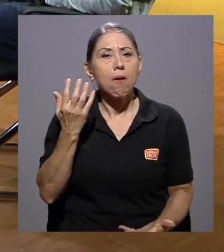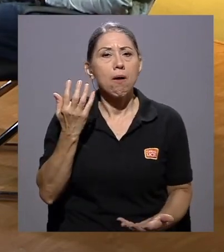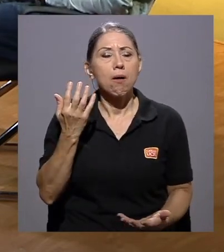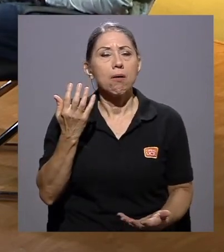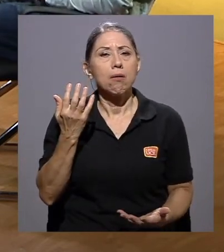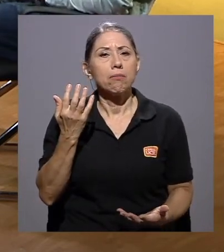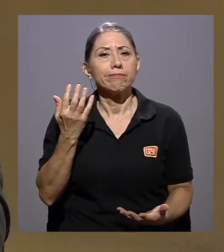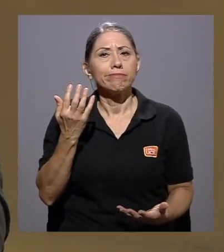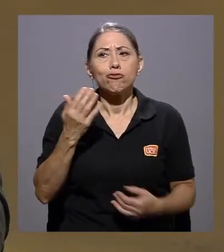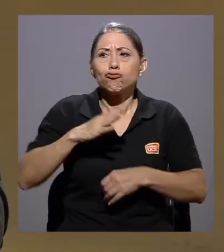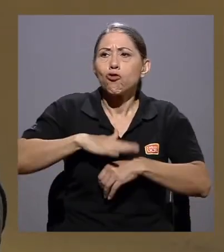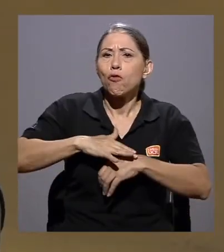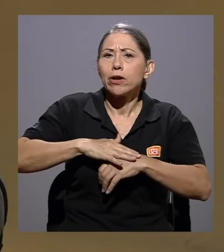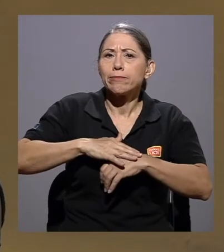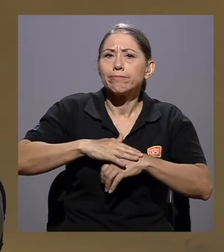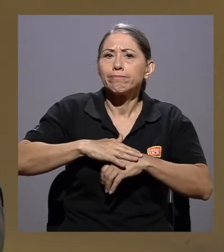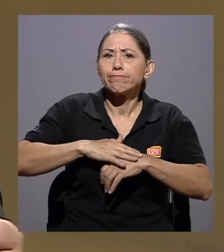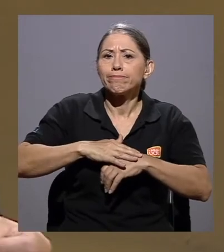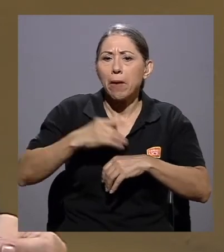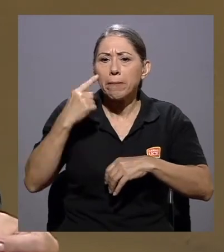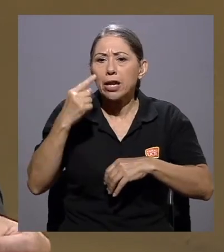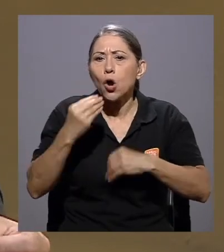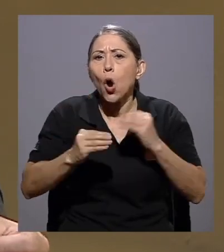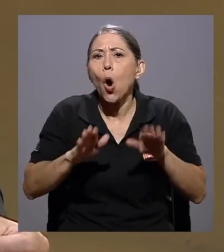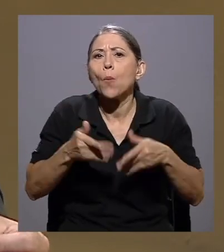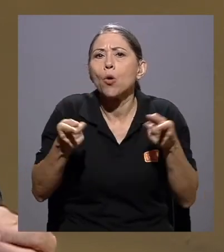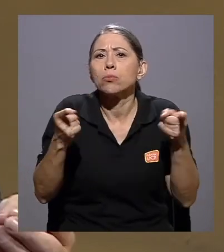tanto la construcción de estas